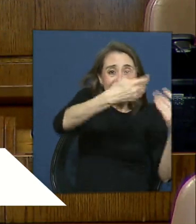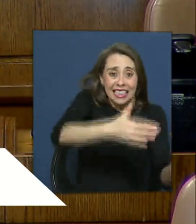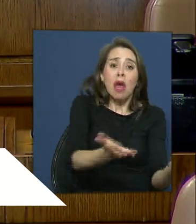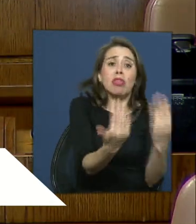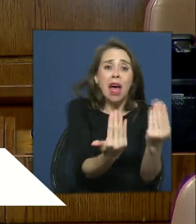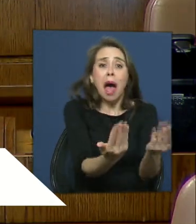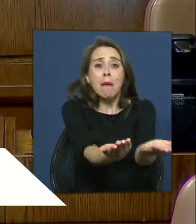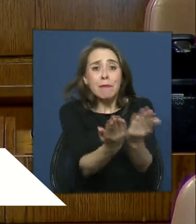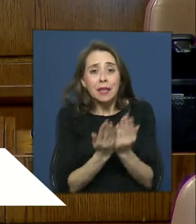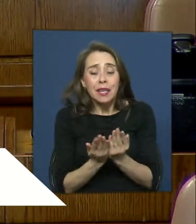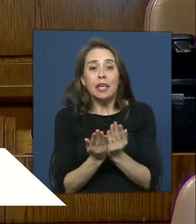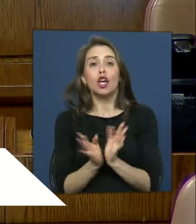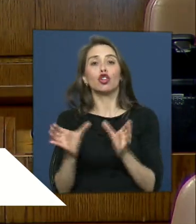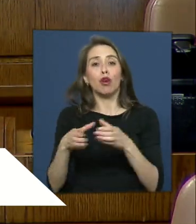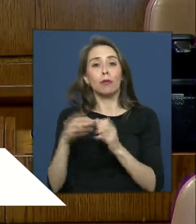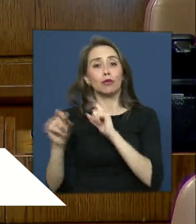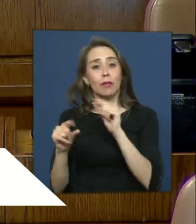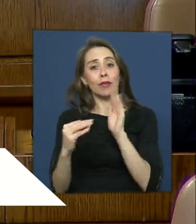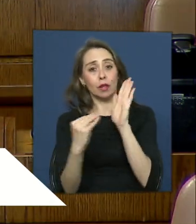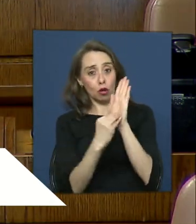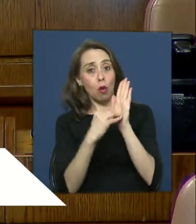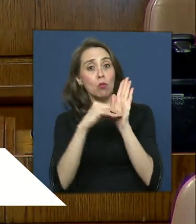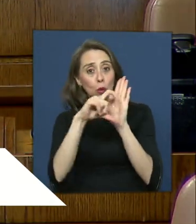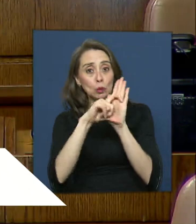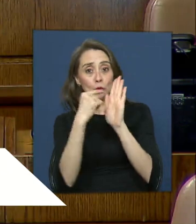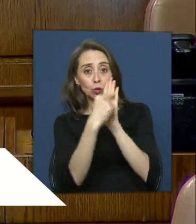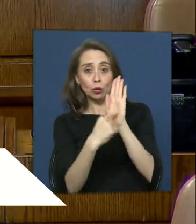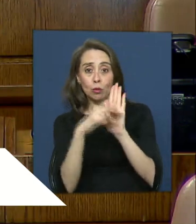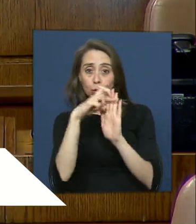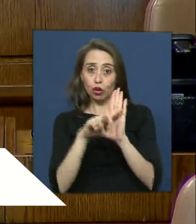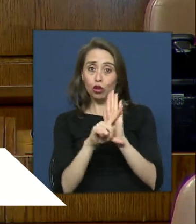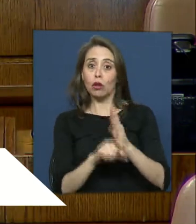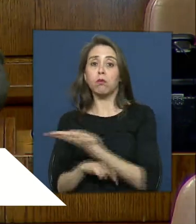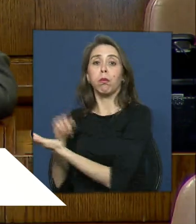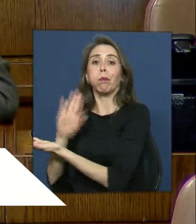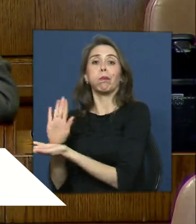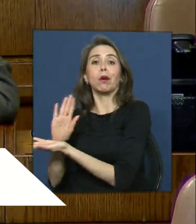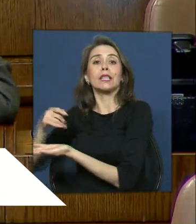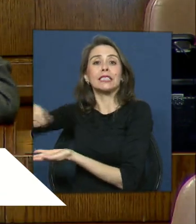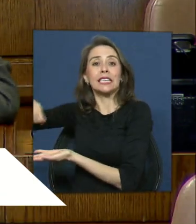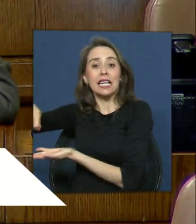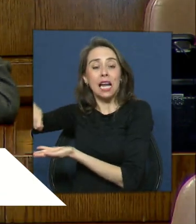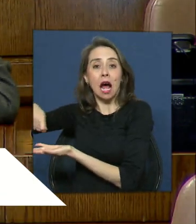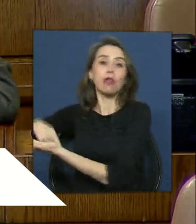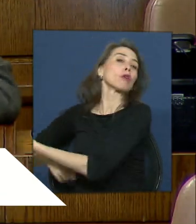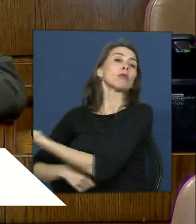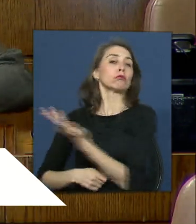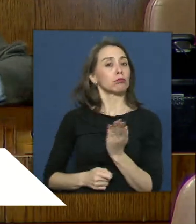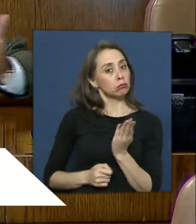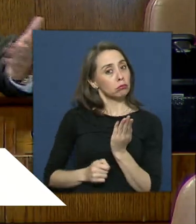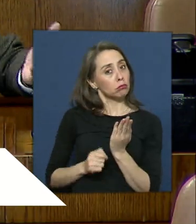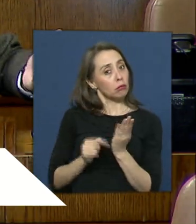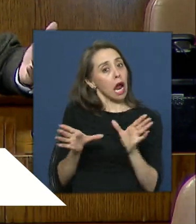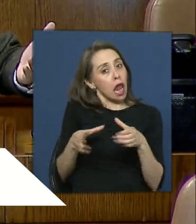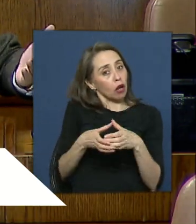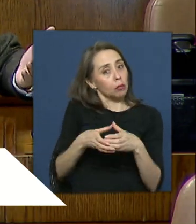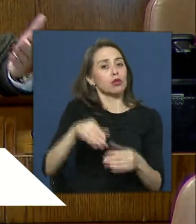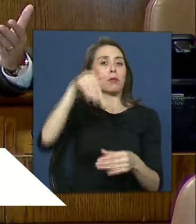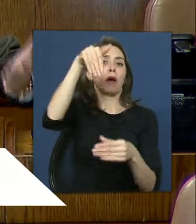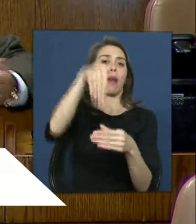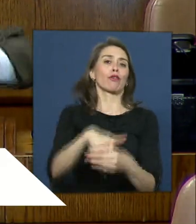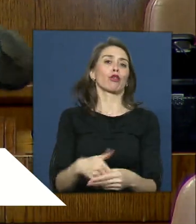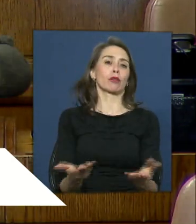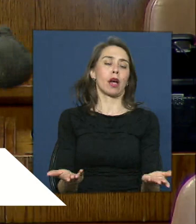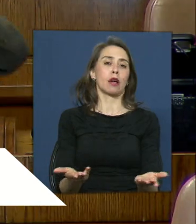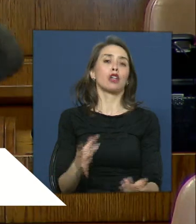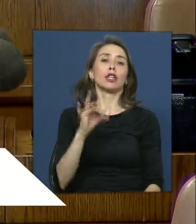que incorporó este capítulo en ese proyecto de ley que está en el Senado, lo podamos votar, porque definitivamente